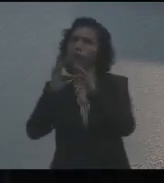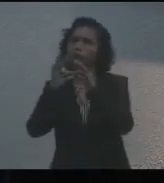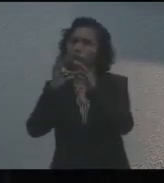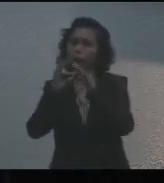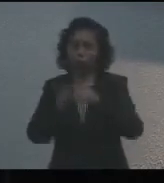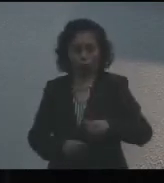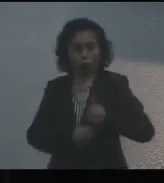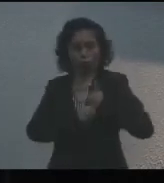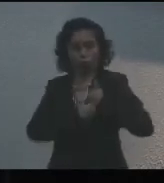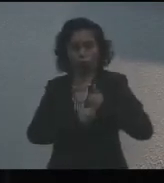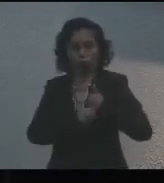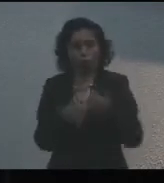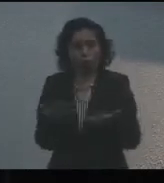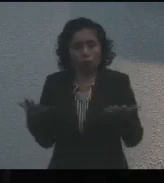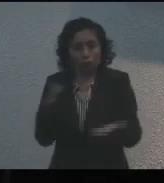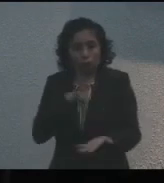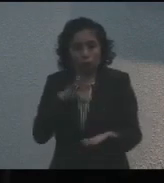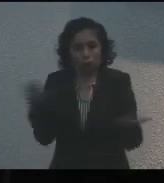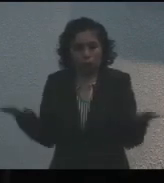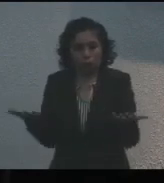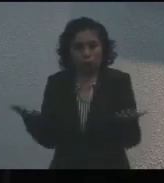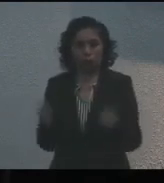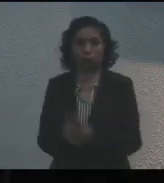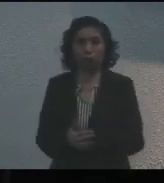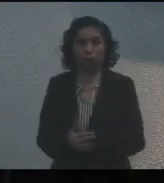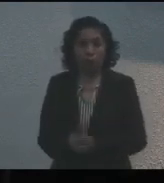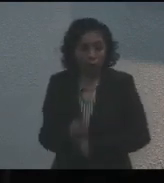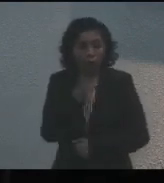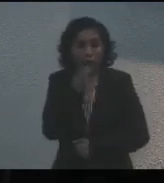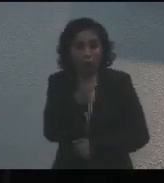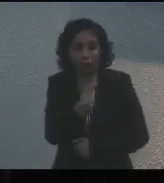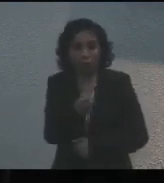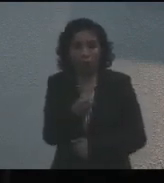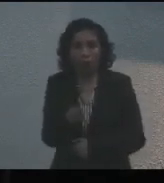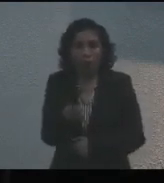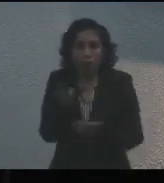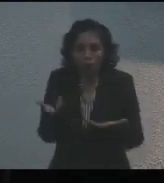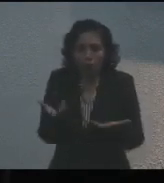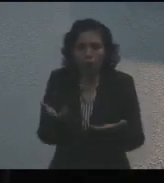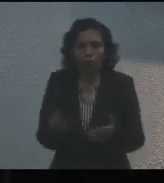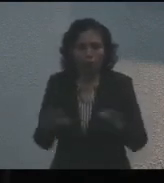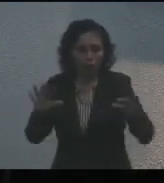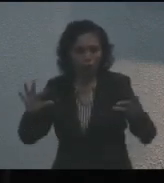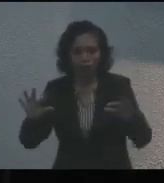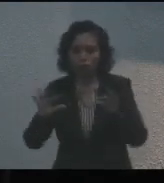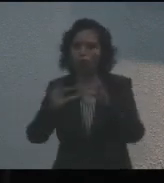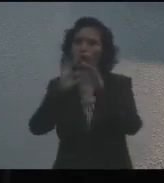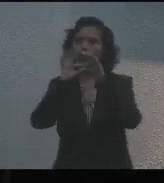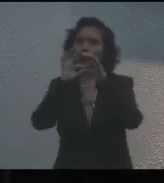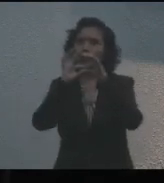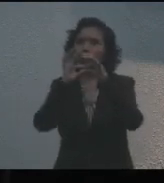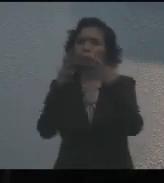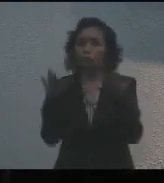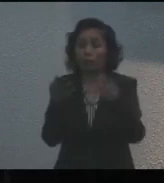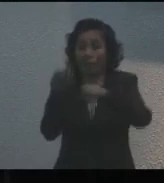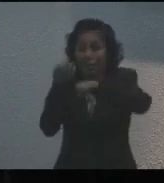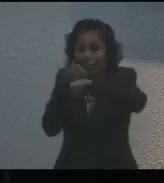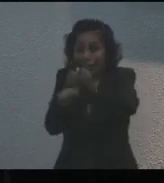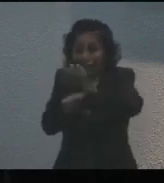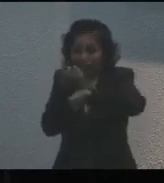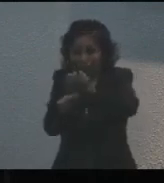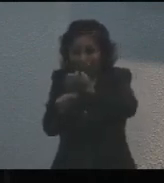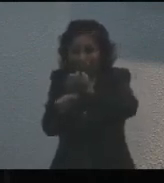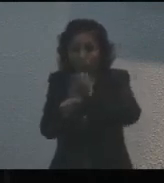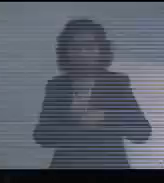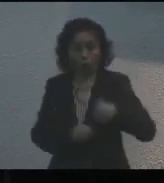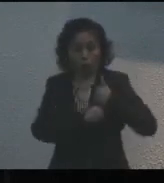cívico-militar que prevalece. Lo anterior es un reflejo notorio del vínculo que mantiene este gran Estado con las Fuerzas